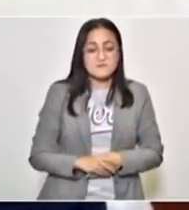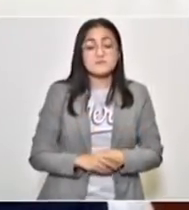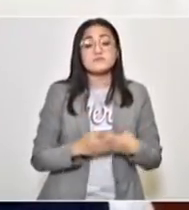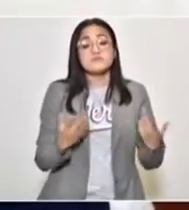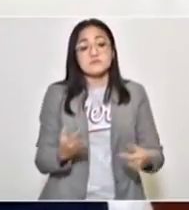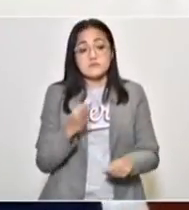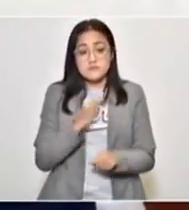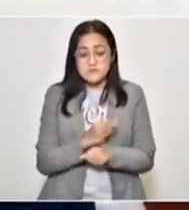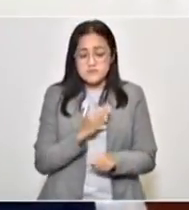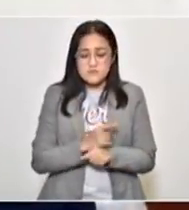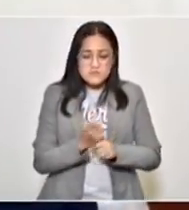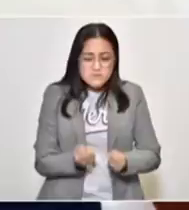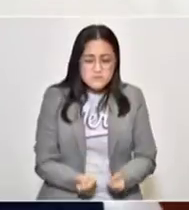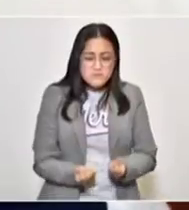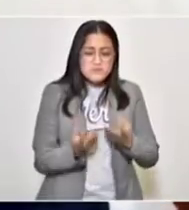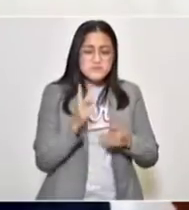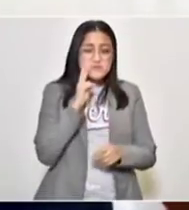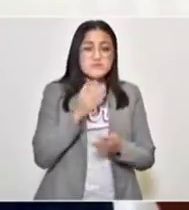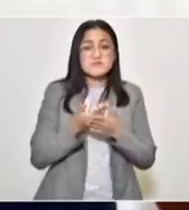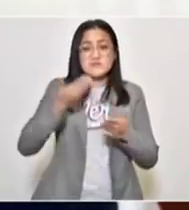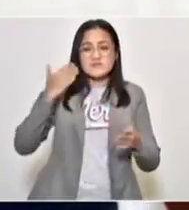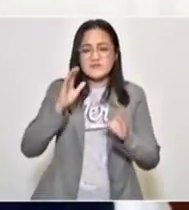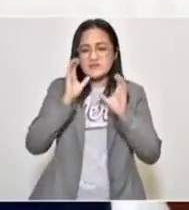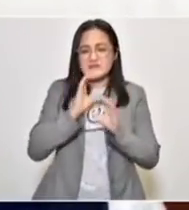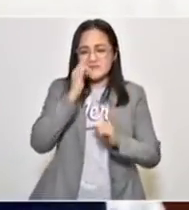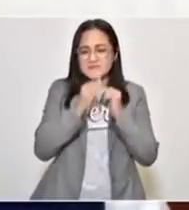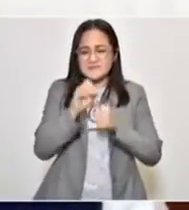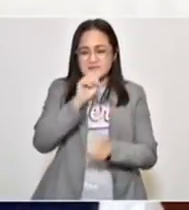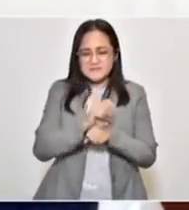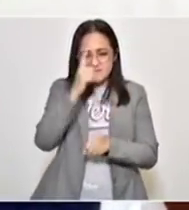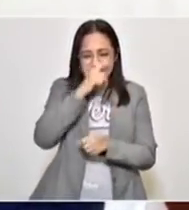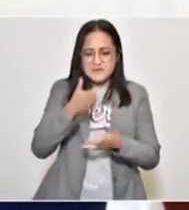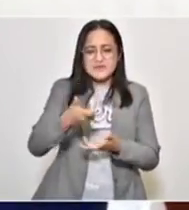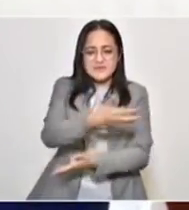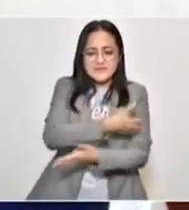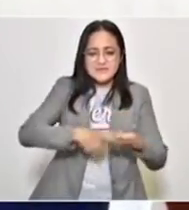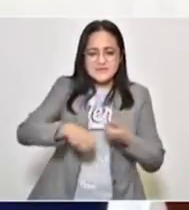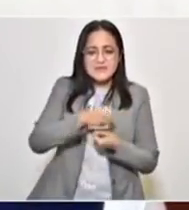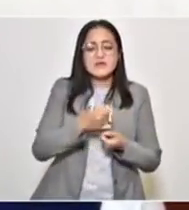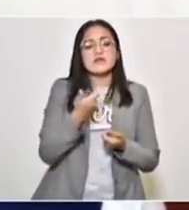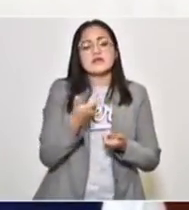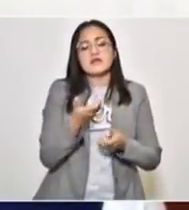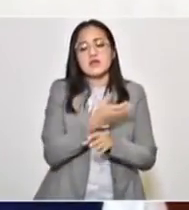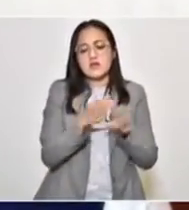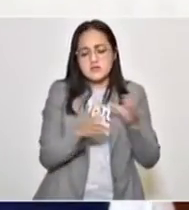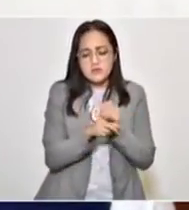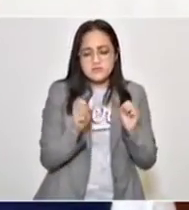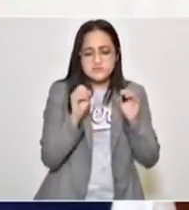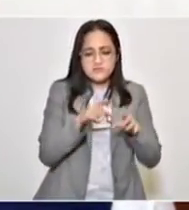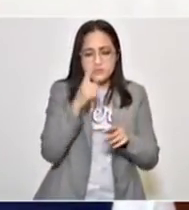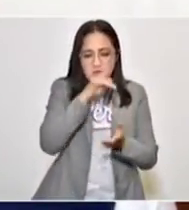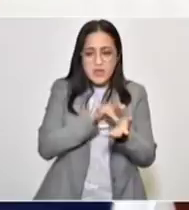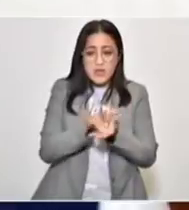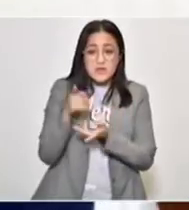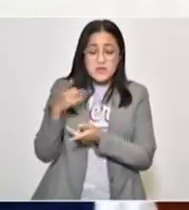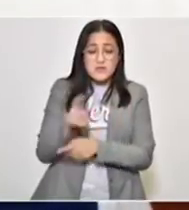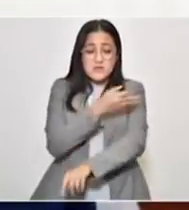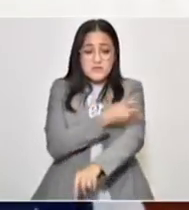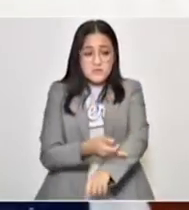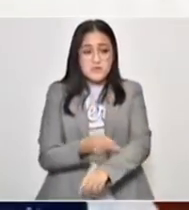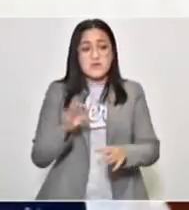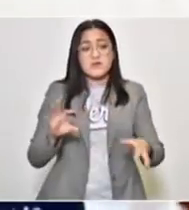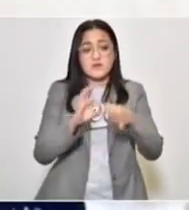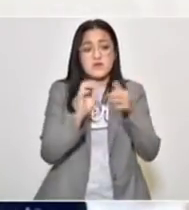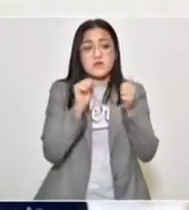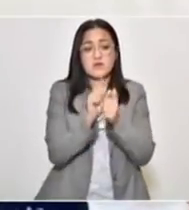se hizo un concierto con causa el fin de semana para la recaudación de víveres y seguir apoyando a las familias afectadas en